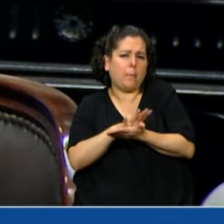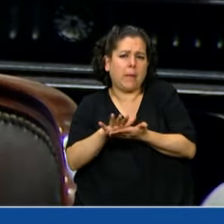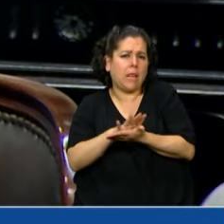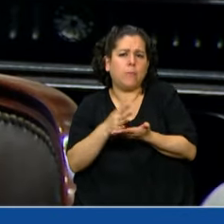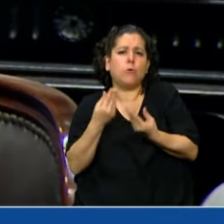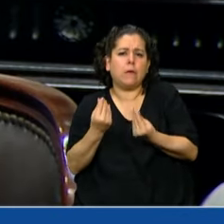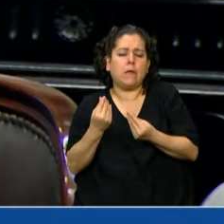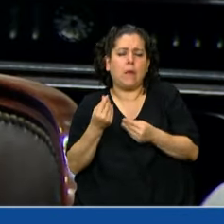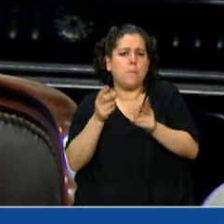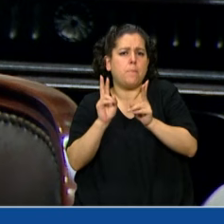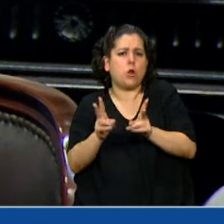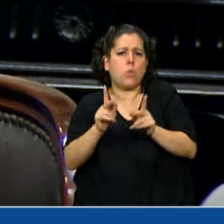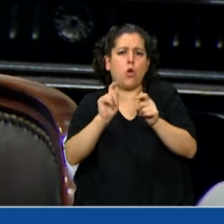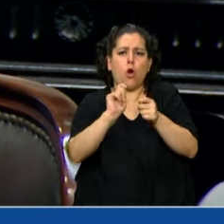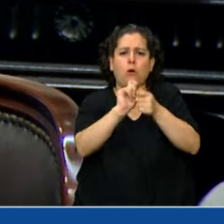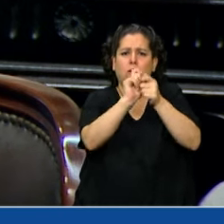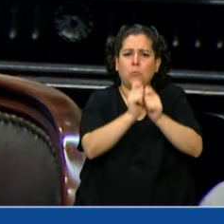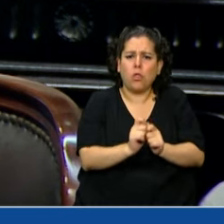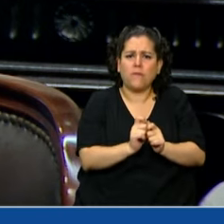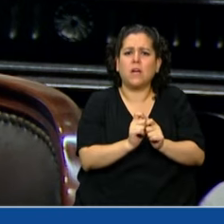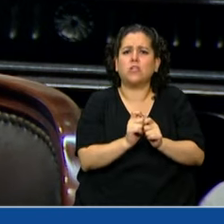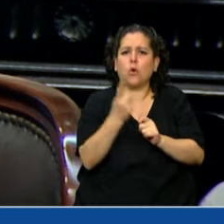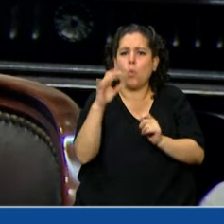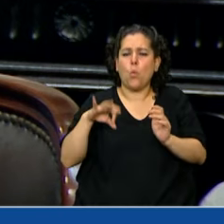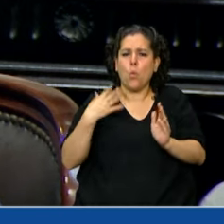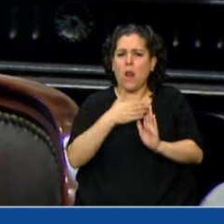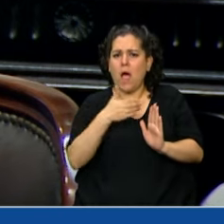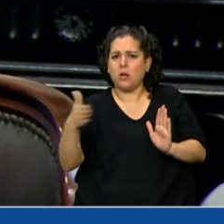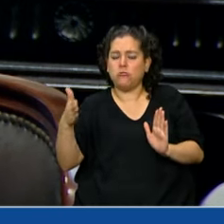los ajustes por periodos inferiores a un